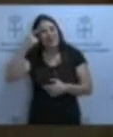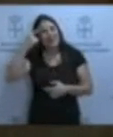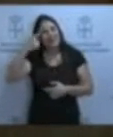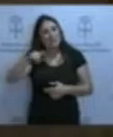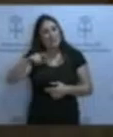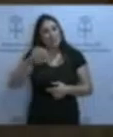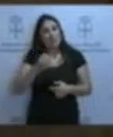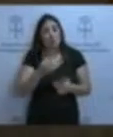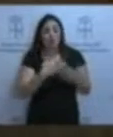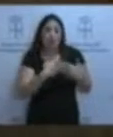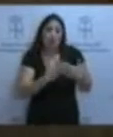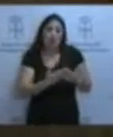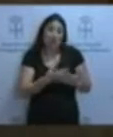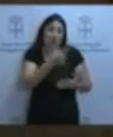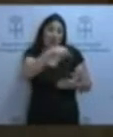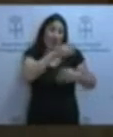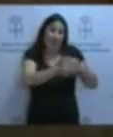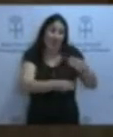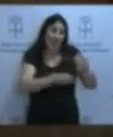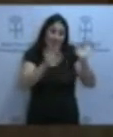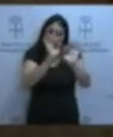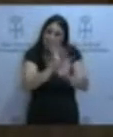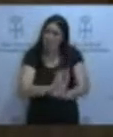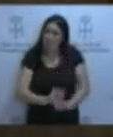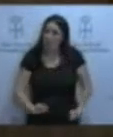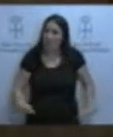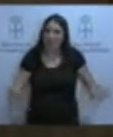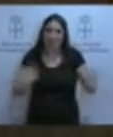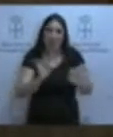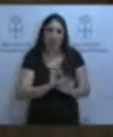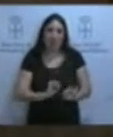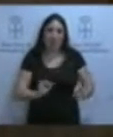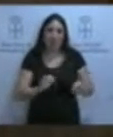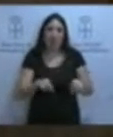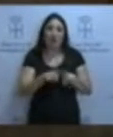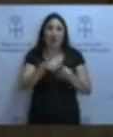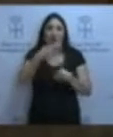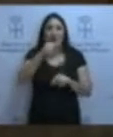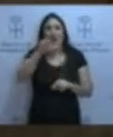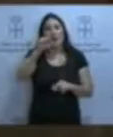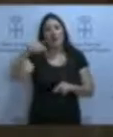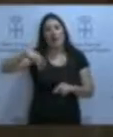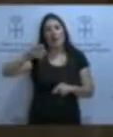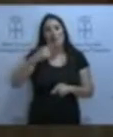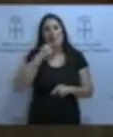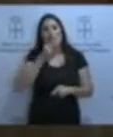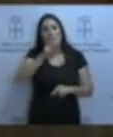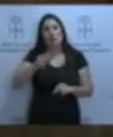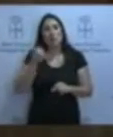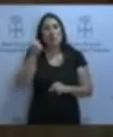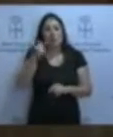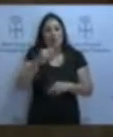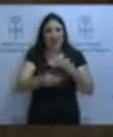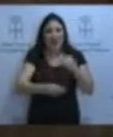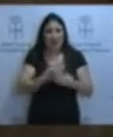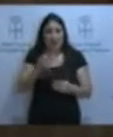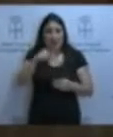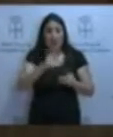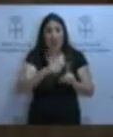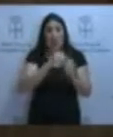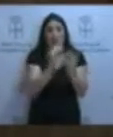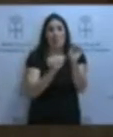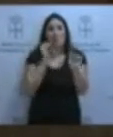lo siento mucho, que no van a hacer nada. Que van a hacer como les decía, como hacía Eduardo Galeano y decía que hacían los poderosos, ¿no? Que era una clase